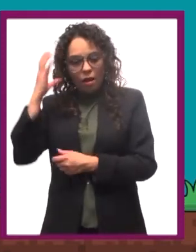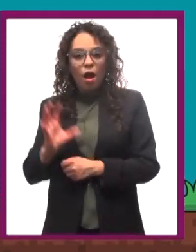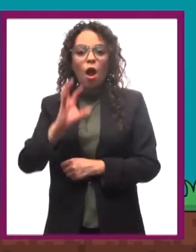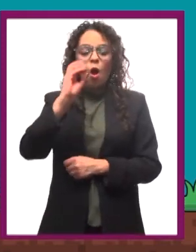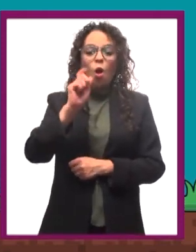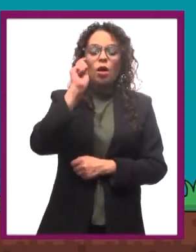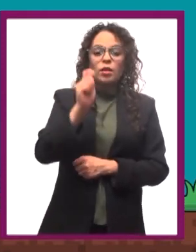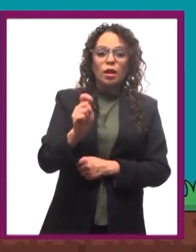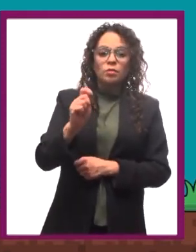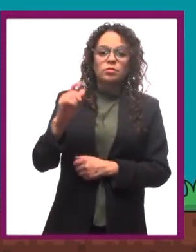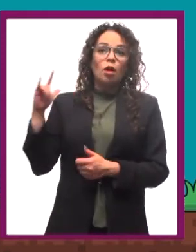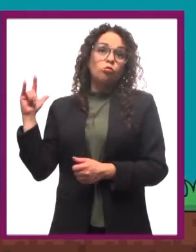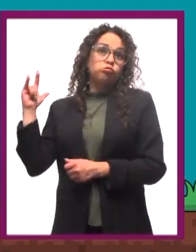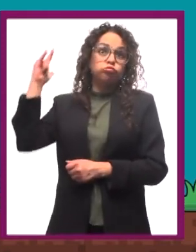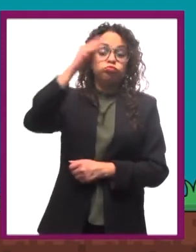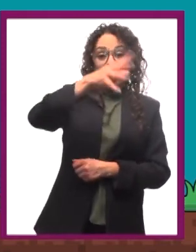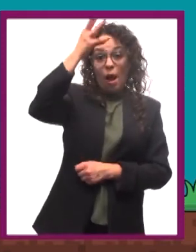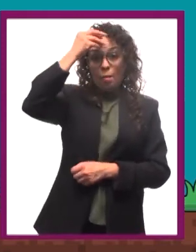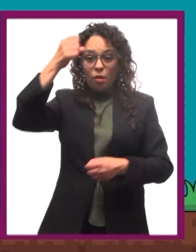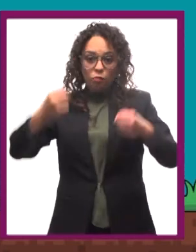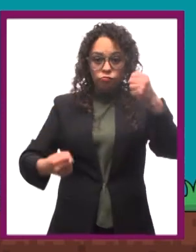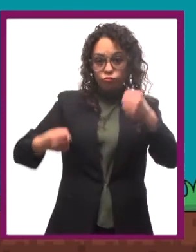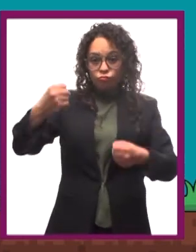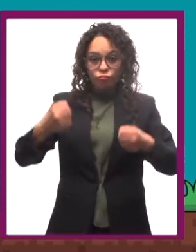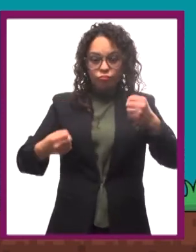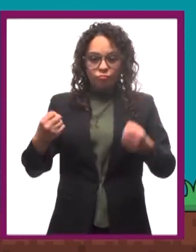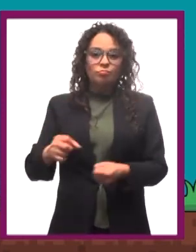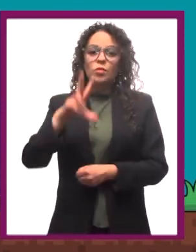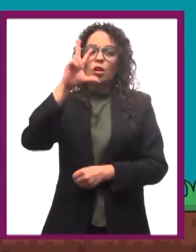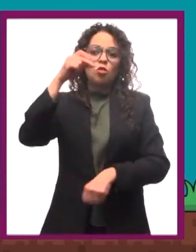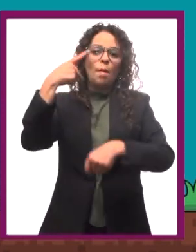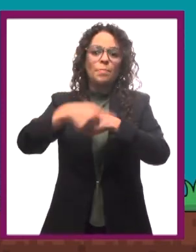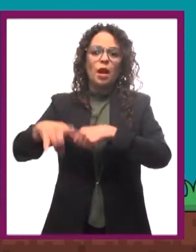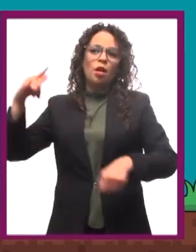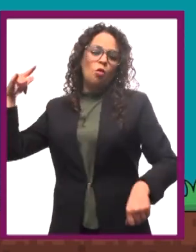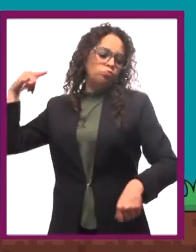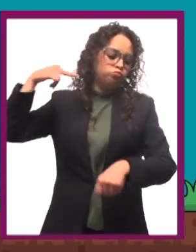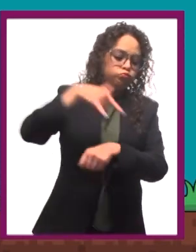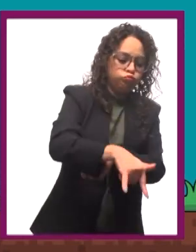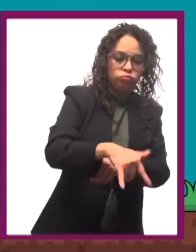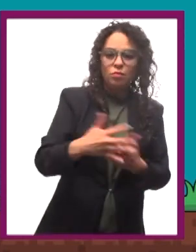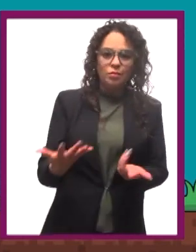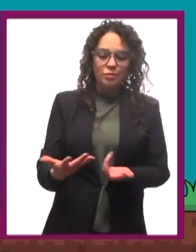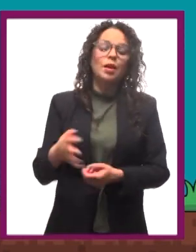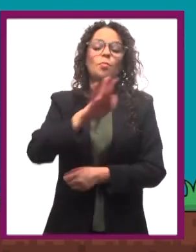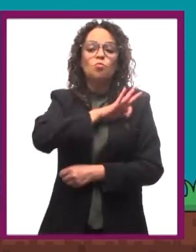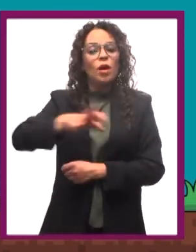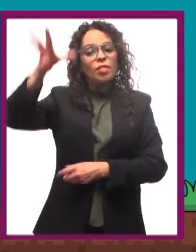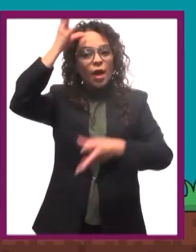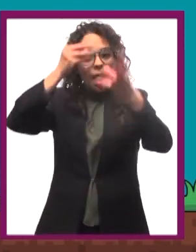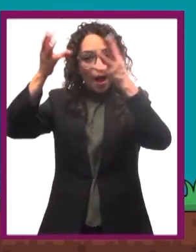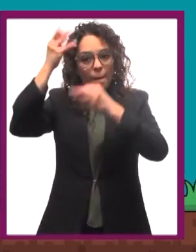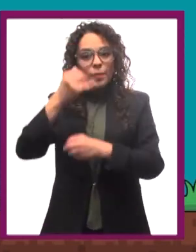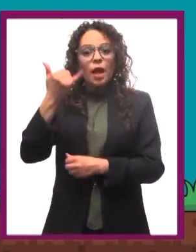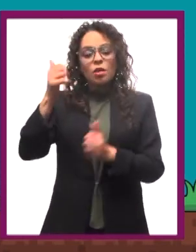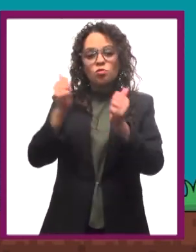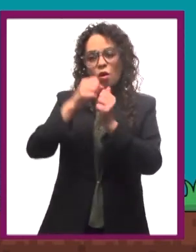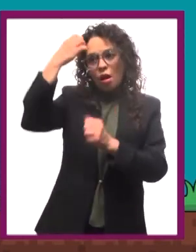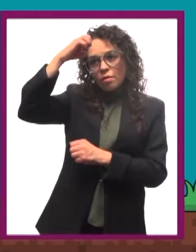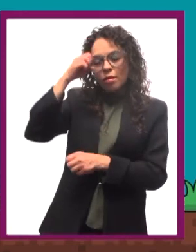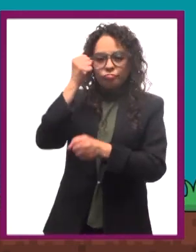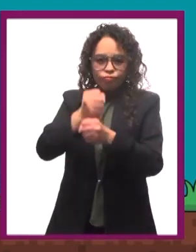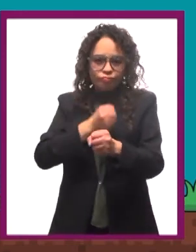aprender también pilotos con simuladores y no van a estrellar un avión o matar pasajeros, ¿no? Entonces, es la posibilidad de aprender y experimentar